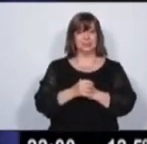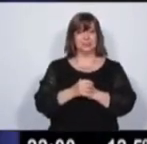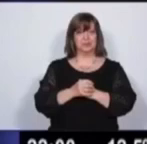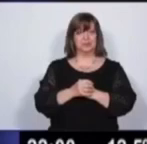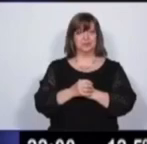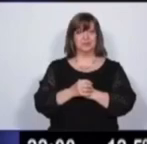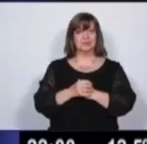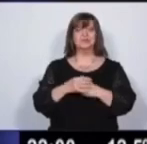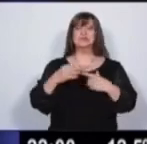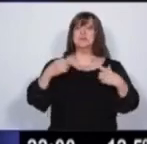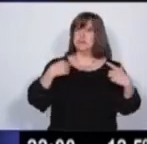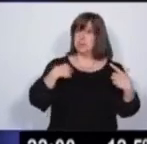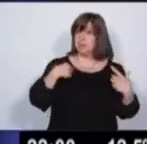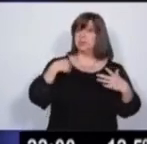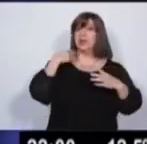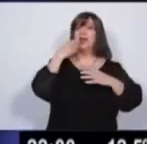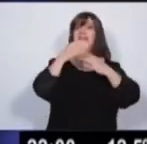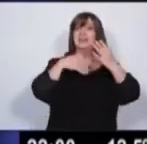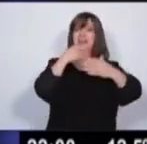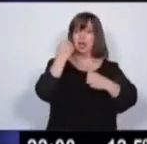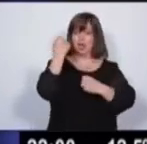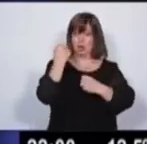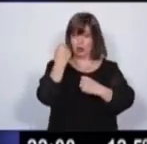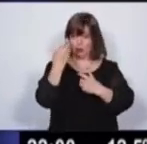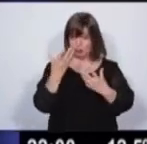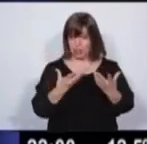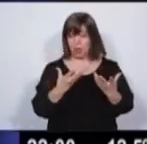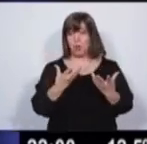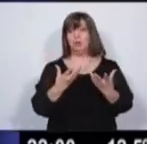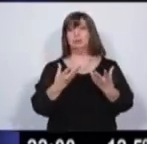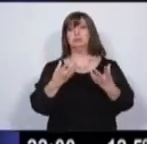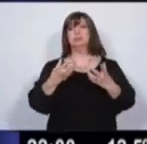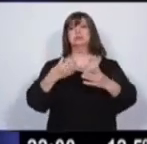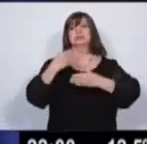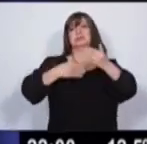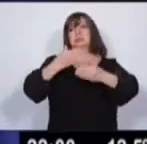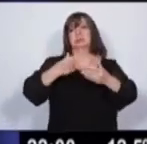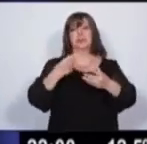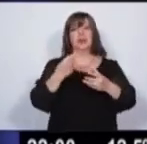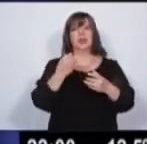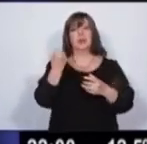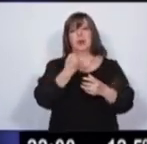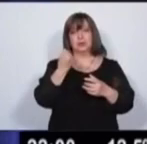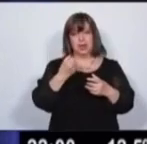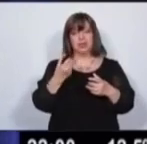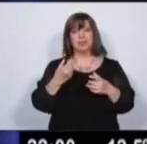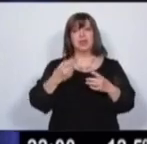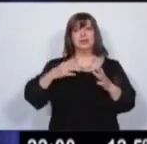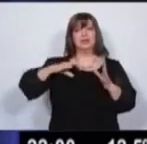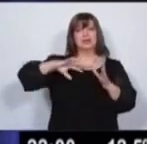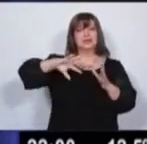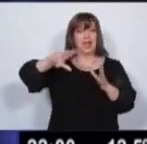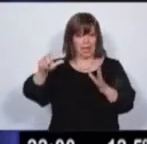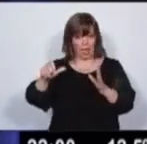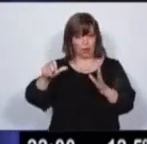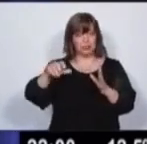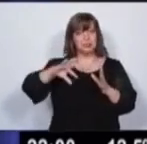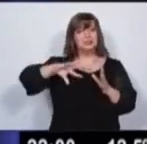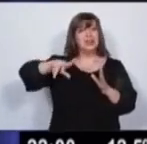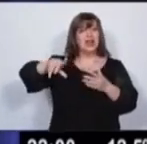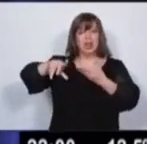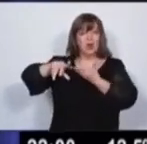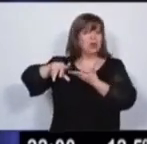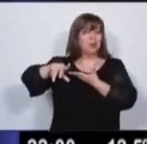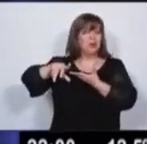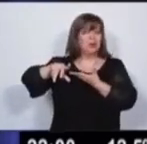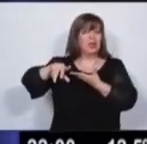para hablar del desarrollo productivo tenemos que empezar por terminar con los saqueos el gran saqueo que está sufriendo Mendoza es el